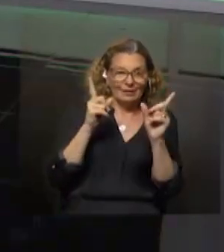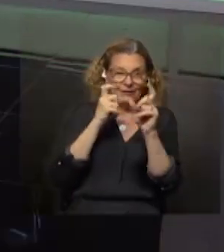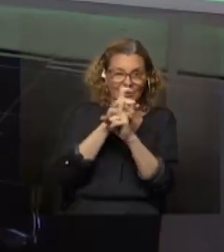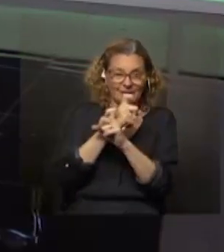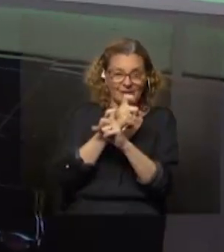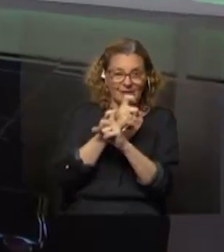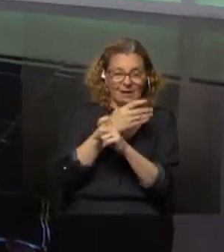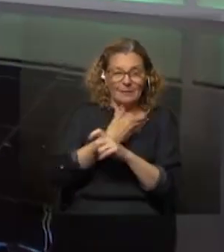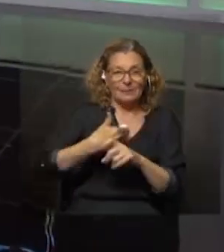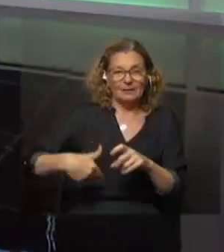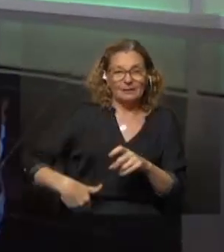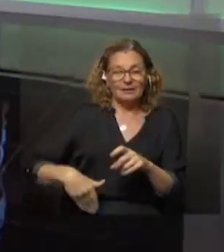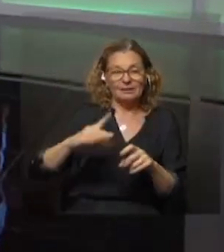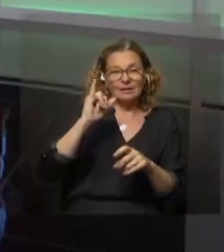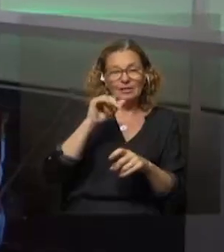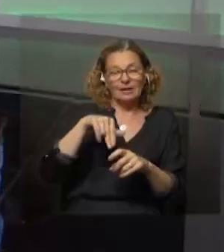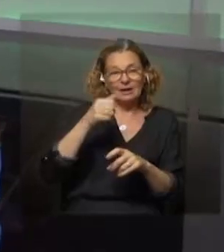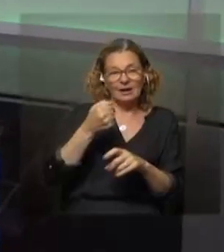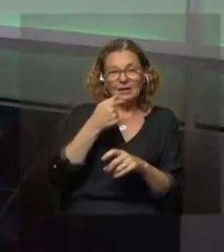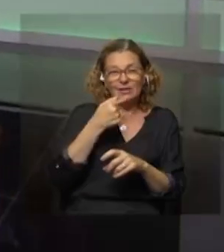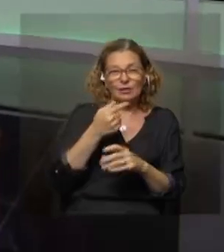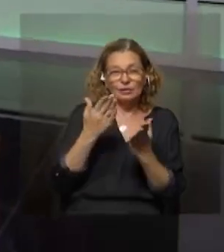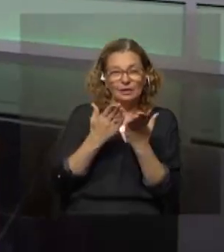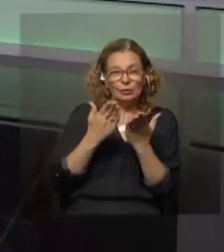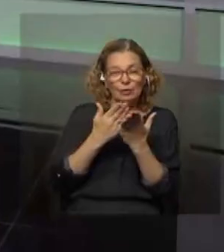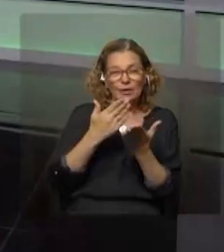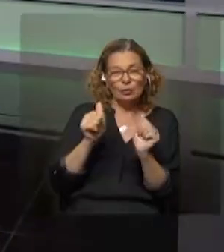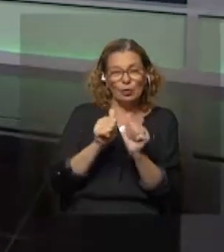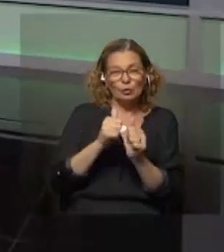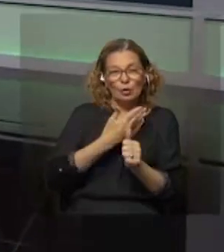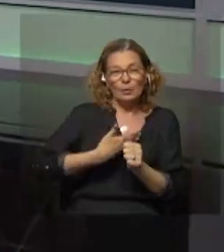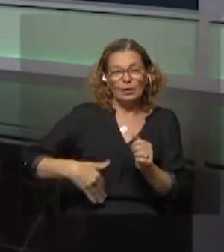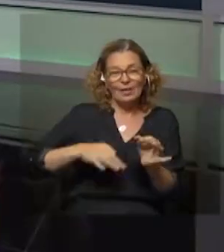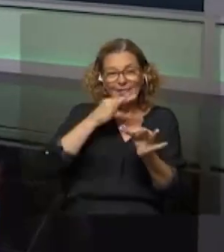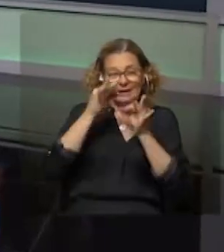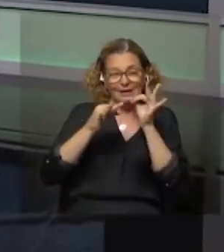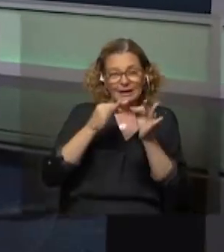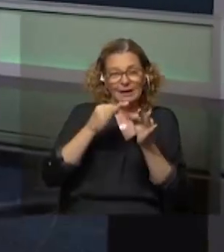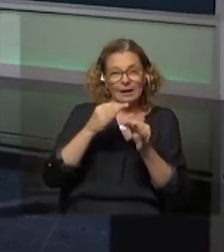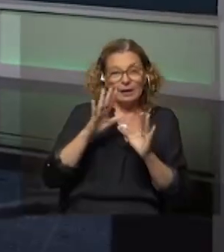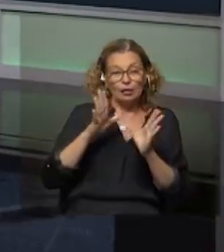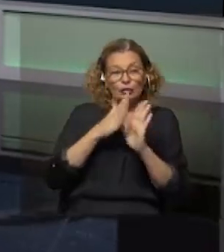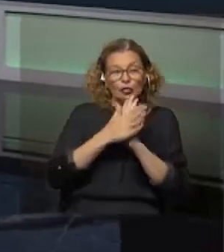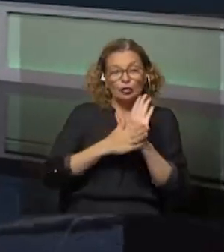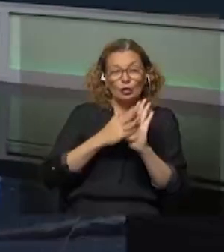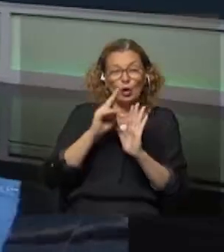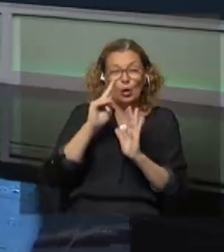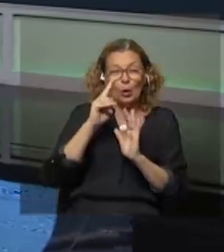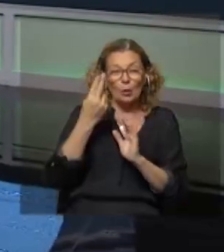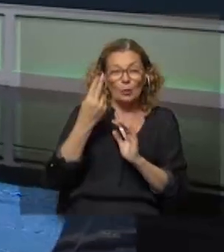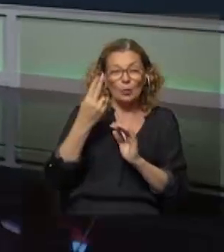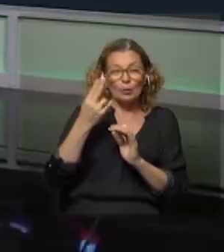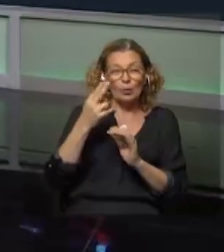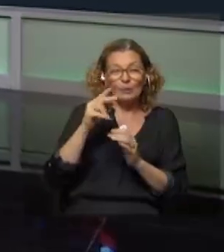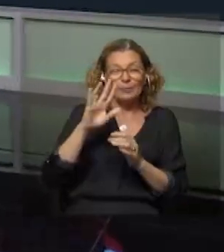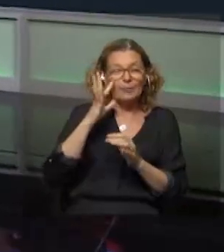la presidenta Dina boluarte está estudiando con el gobierno declarar el estado de excepción en todo el país que ya está declarado para el sur